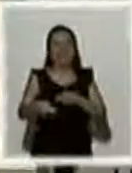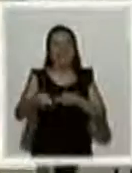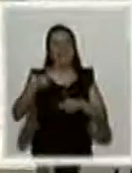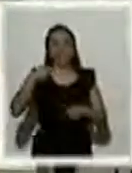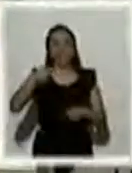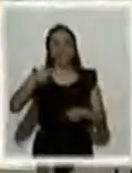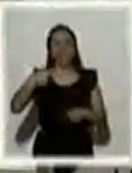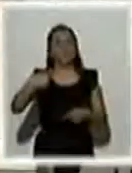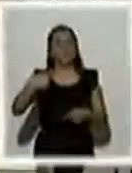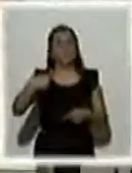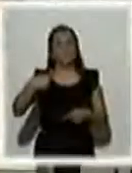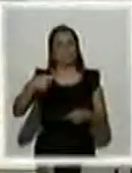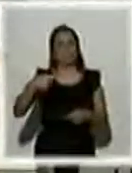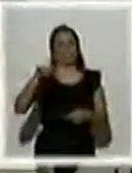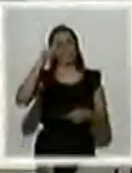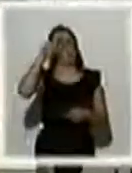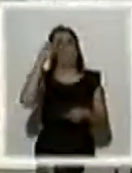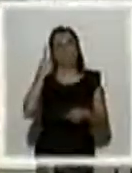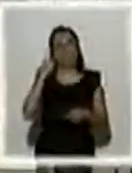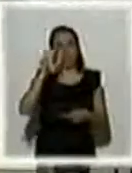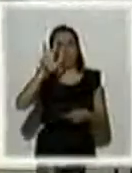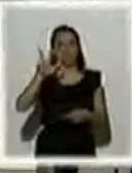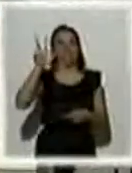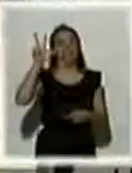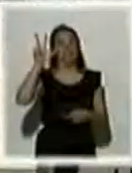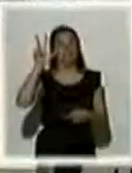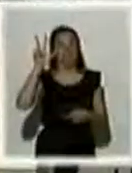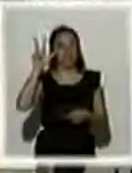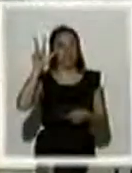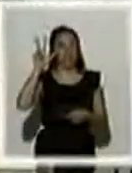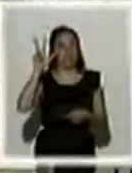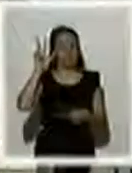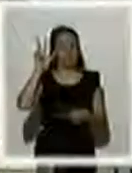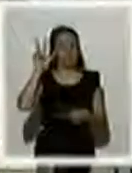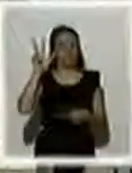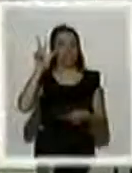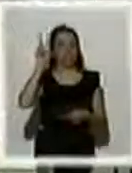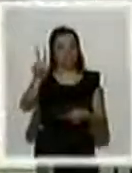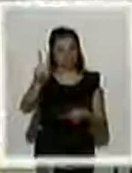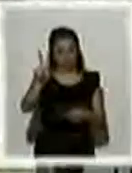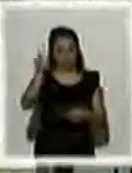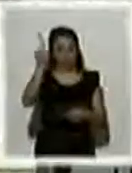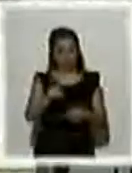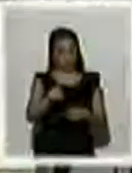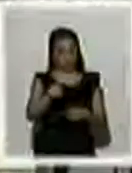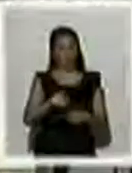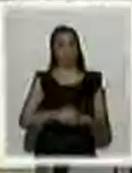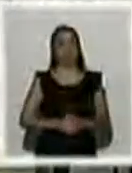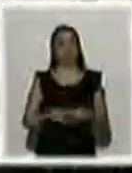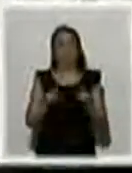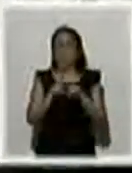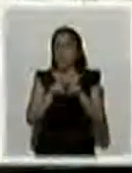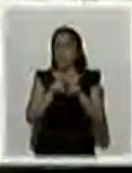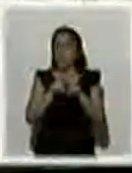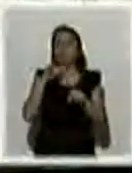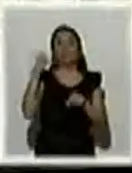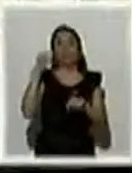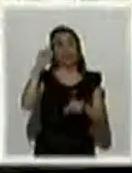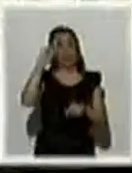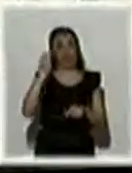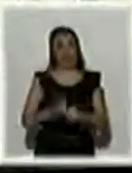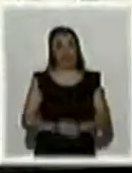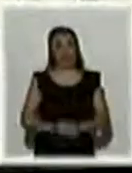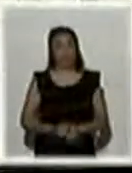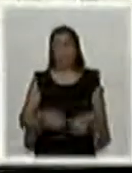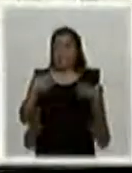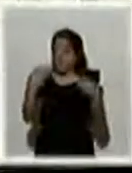tal cual lo sancionó en su fallo la Suprema Corte de Justicia de la Nación. Muy bien, son 6